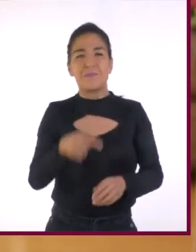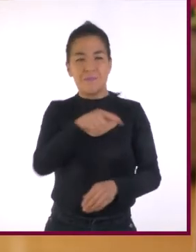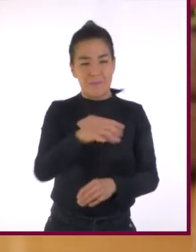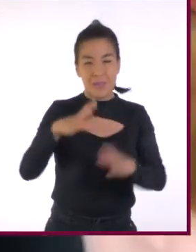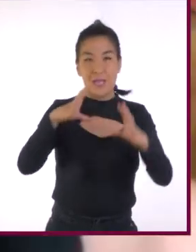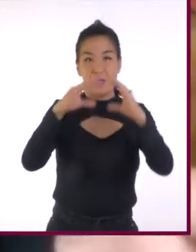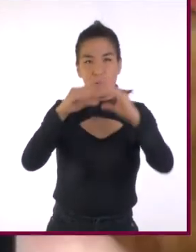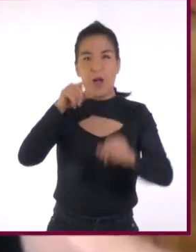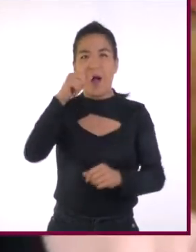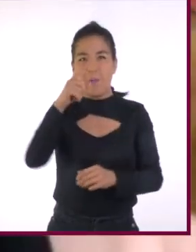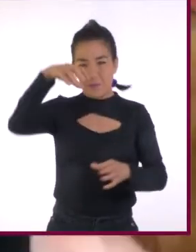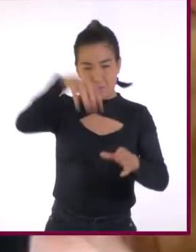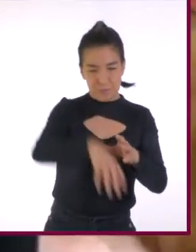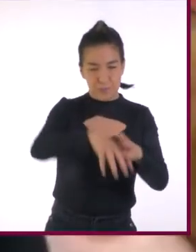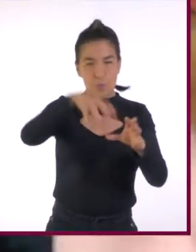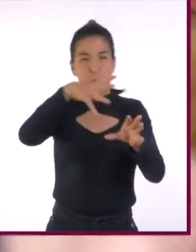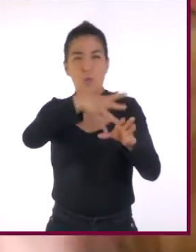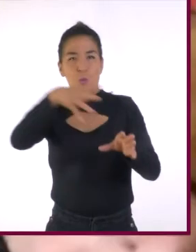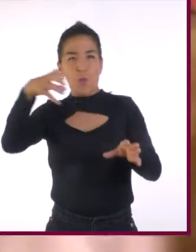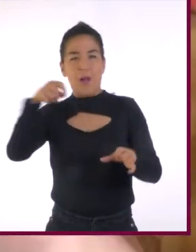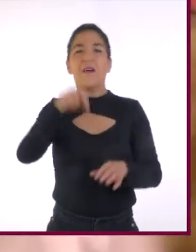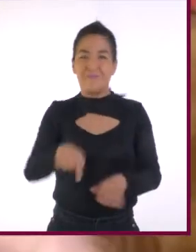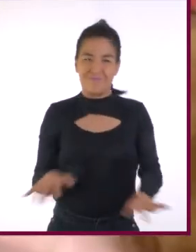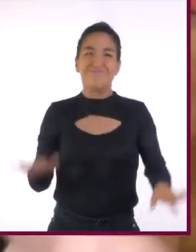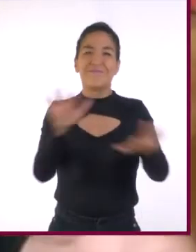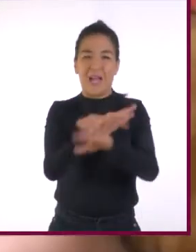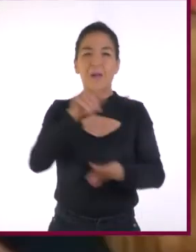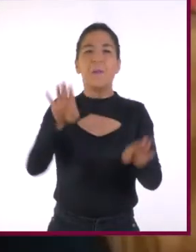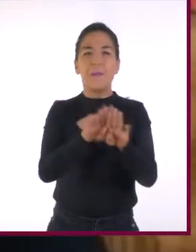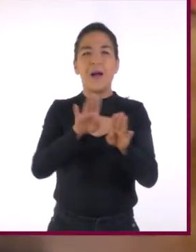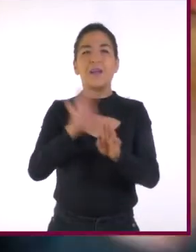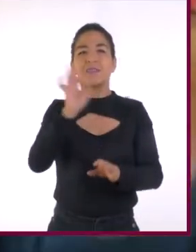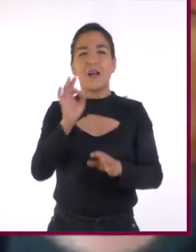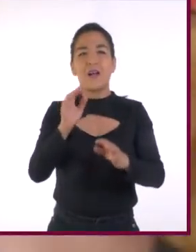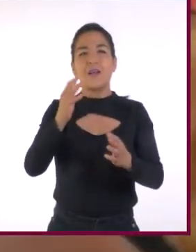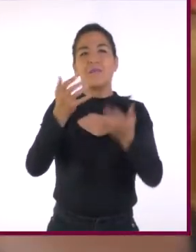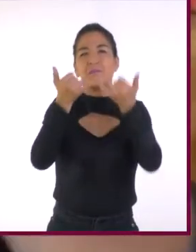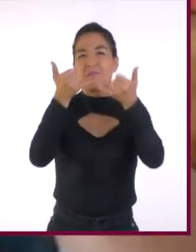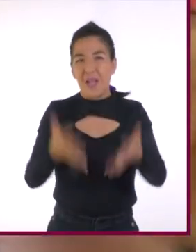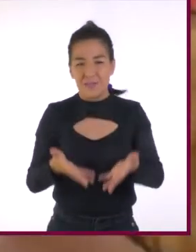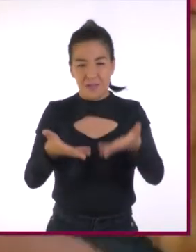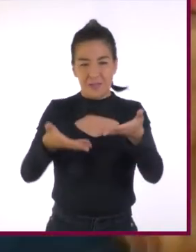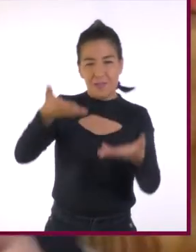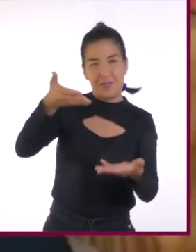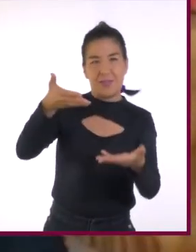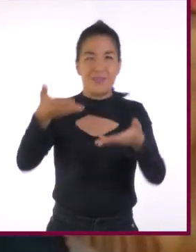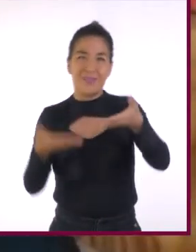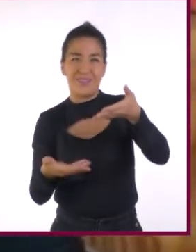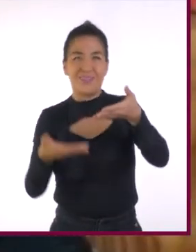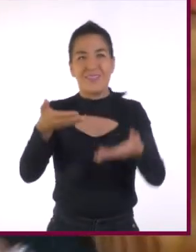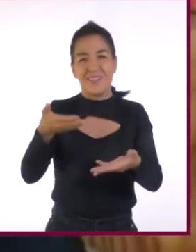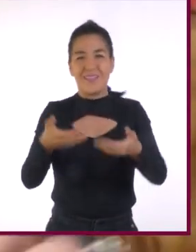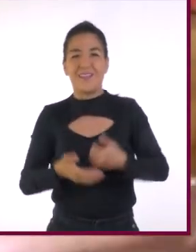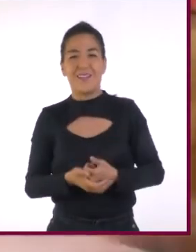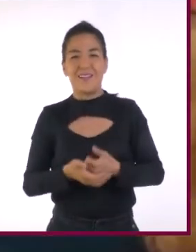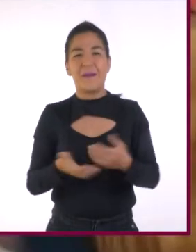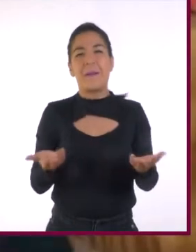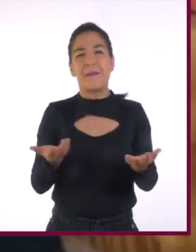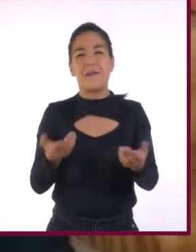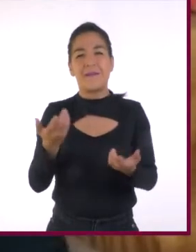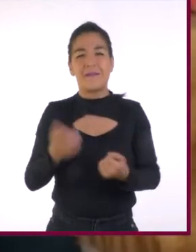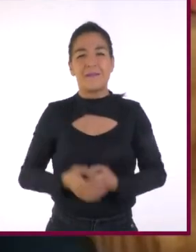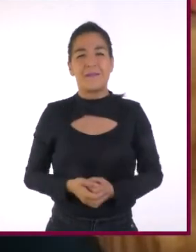el movimiento de ese objeto rígido, grandote, en un punto. A nivel matemático es mucho más fácil tratar. ¿El centro